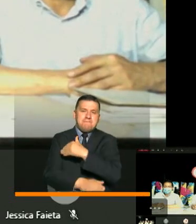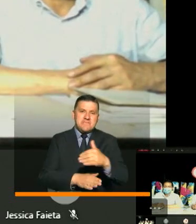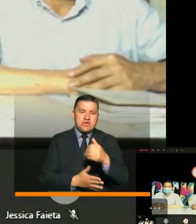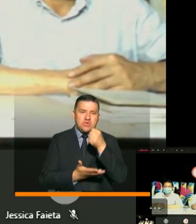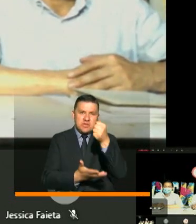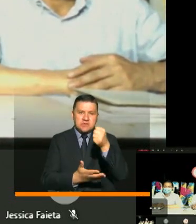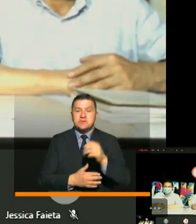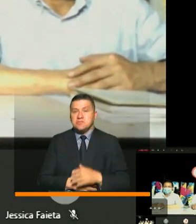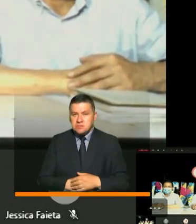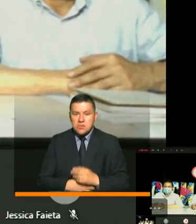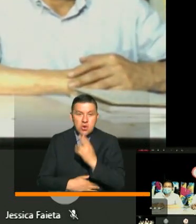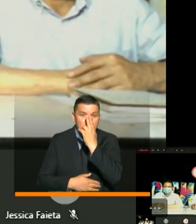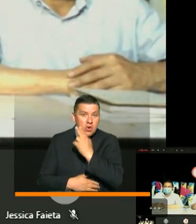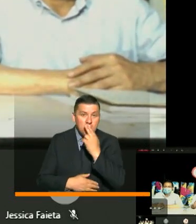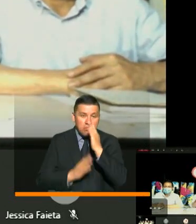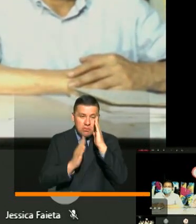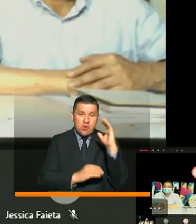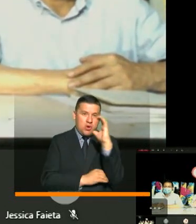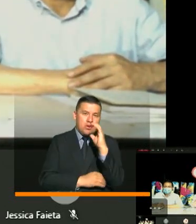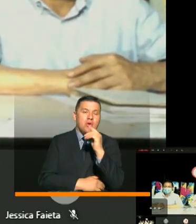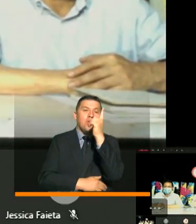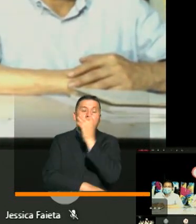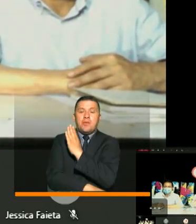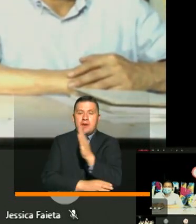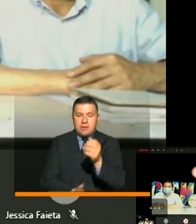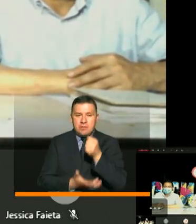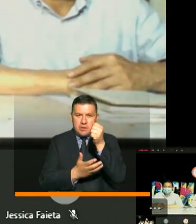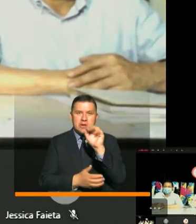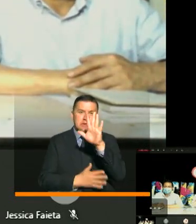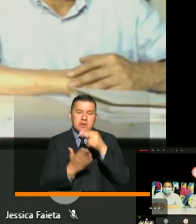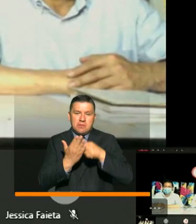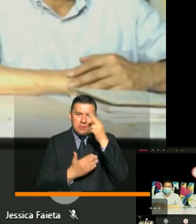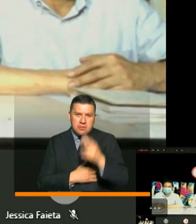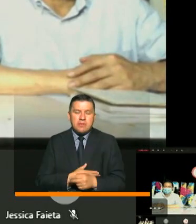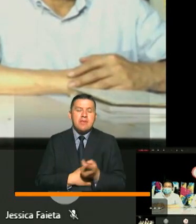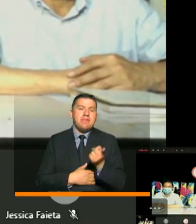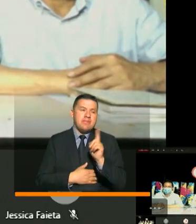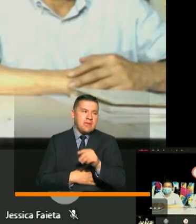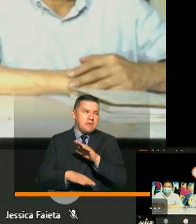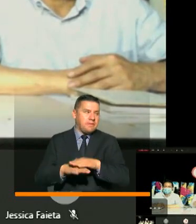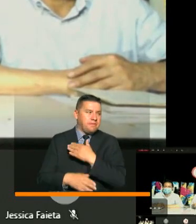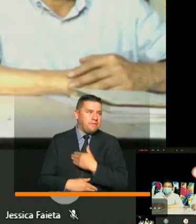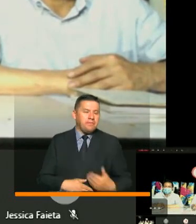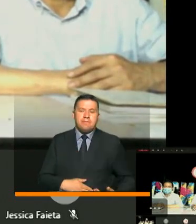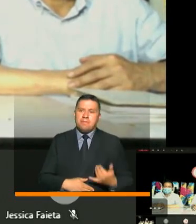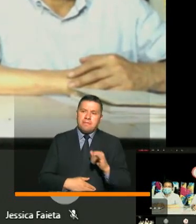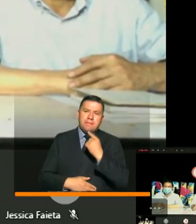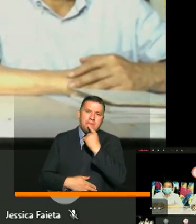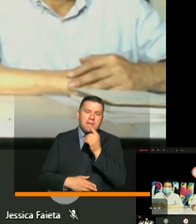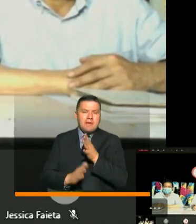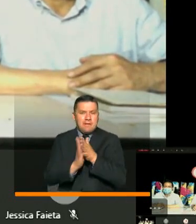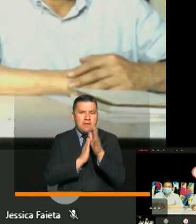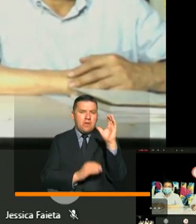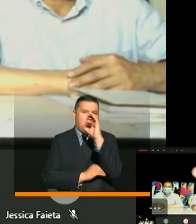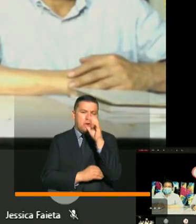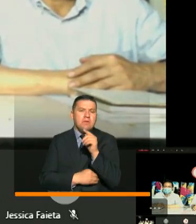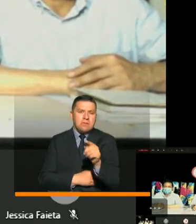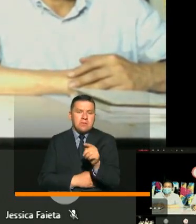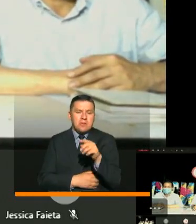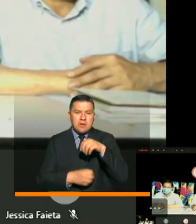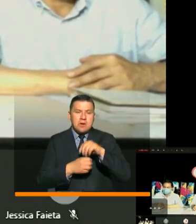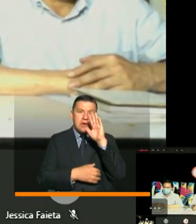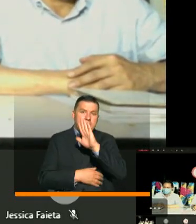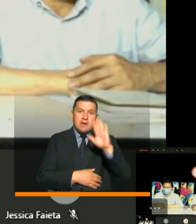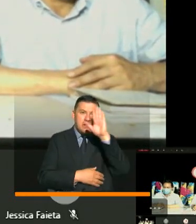461.000 millones de pesos. Compromiso por Colombia, 1 billón de pesos en 5 proyectos. También, presidente, ya le podemos informar al país que aquí